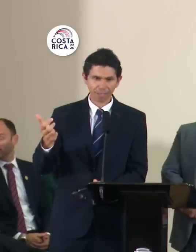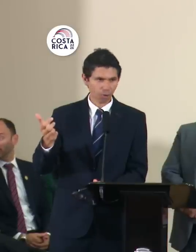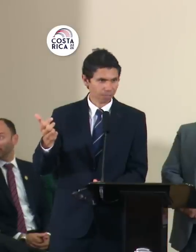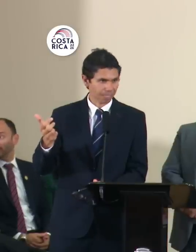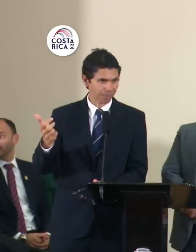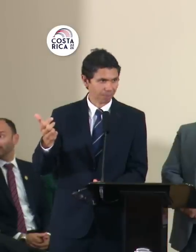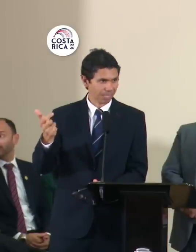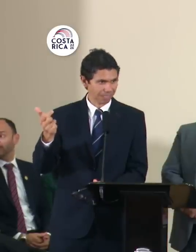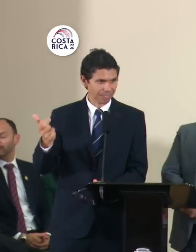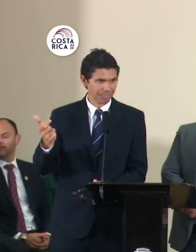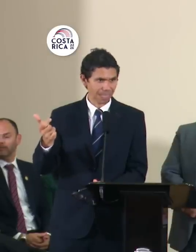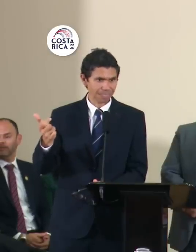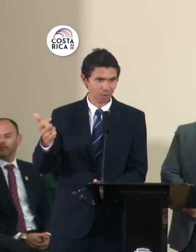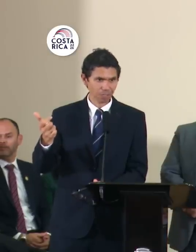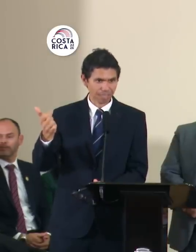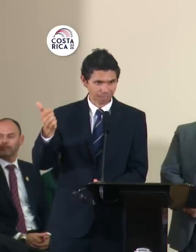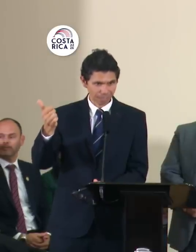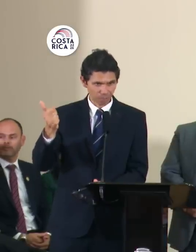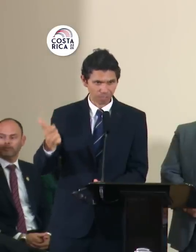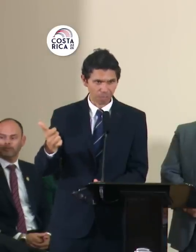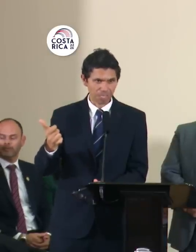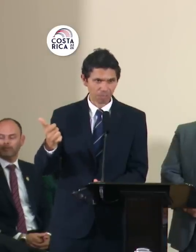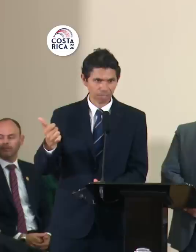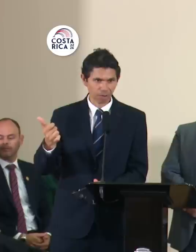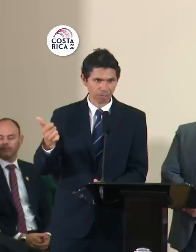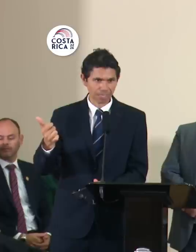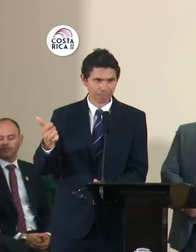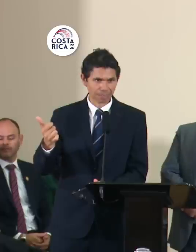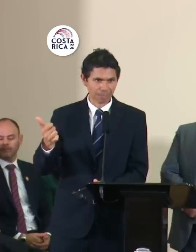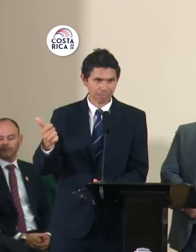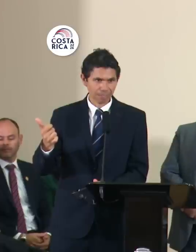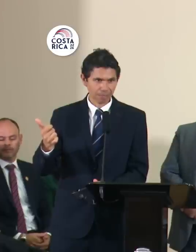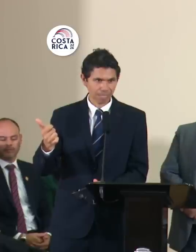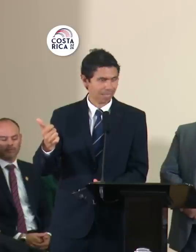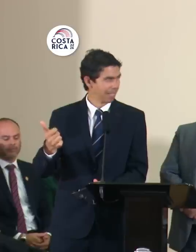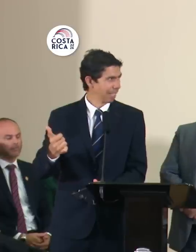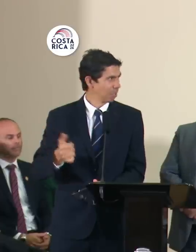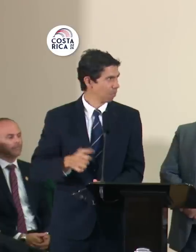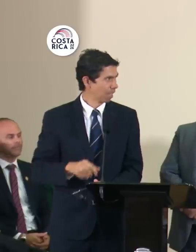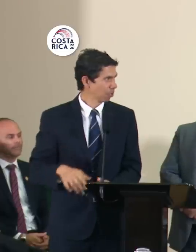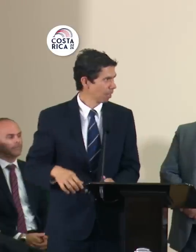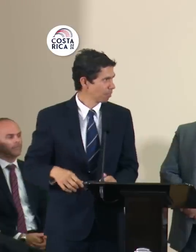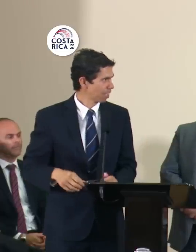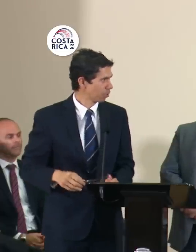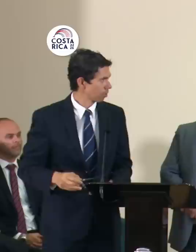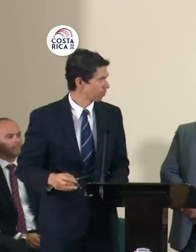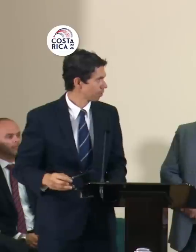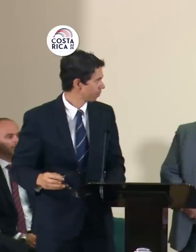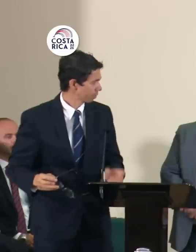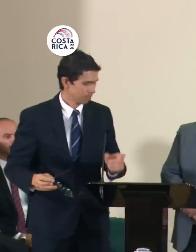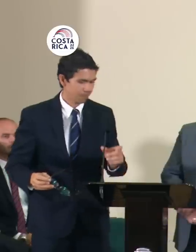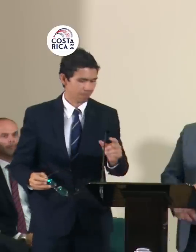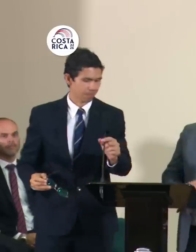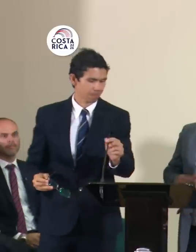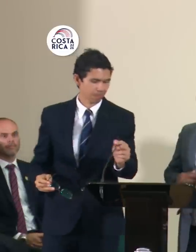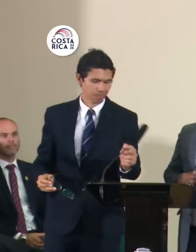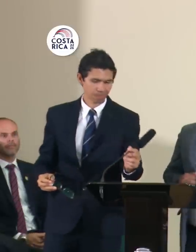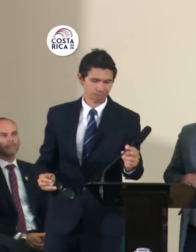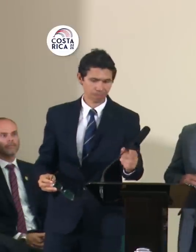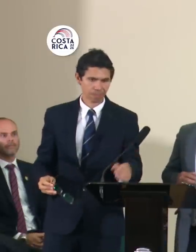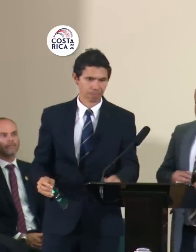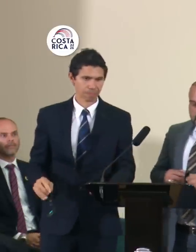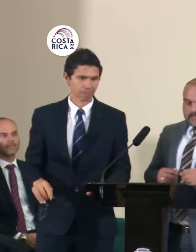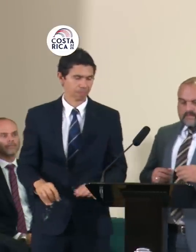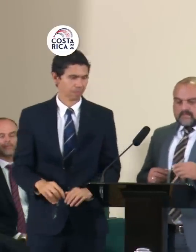Agua potable se corta, electricidad se corta, los caminos se cortan. O sea, el impacto es mayor. Pero sí